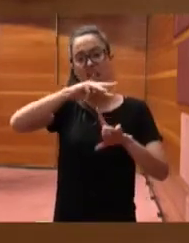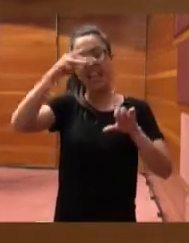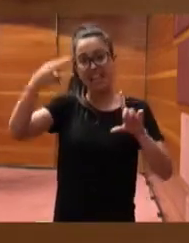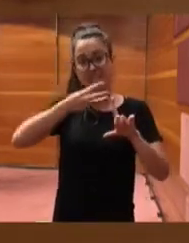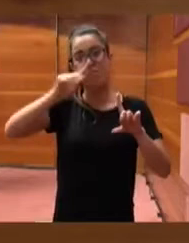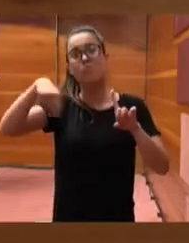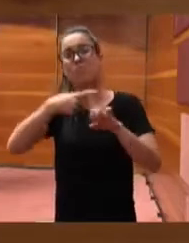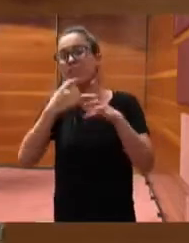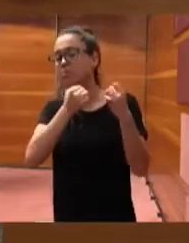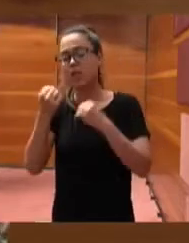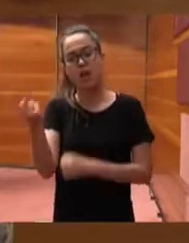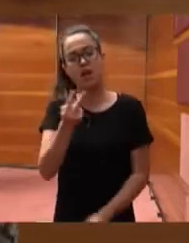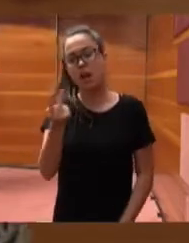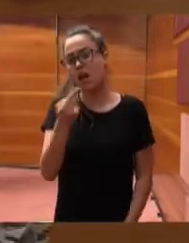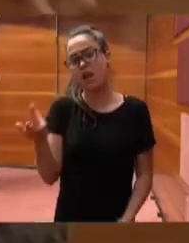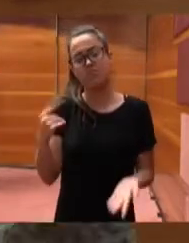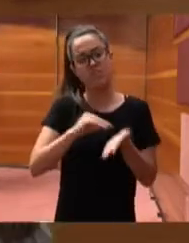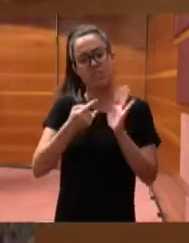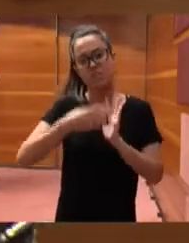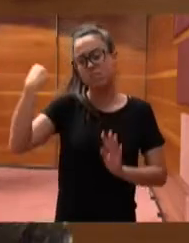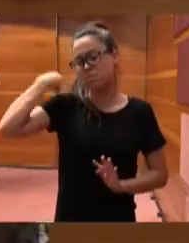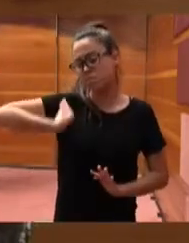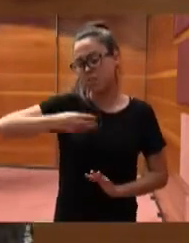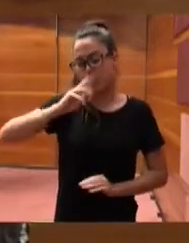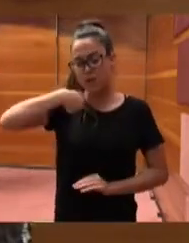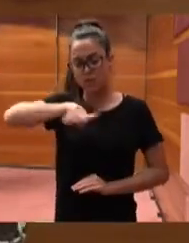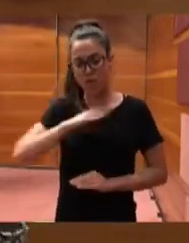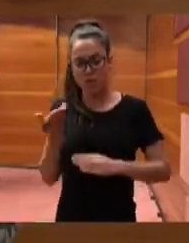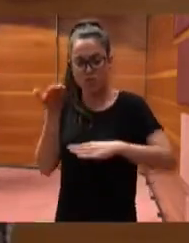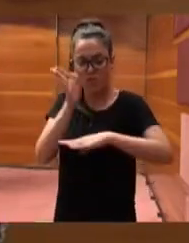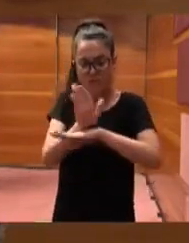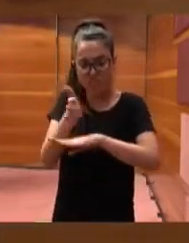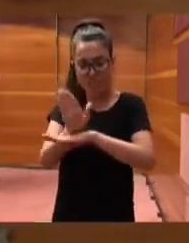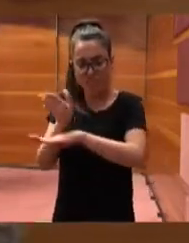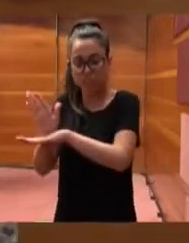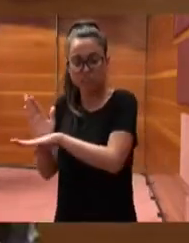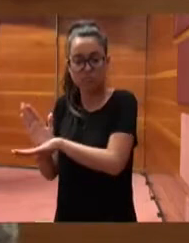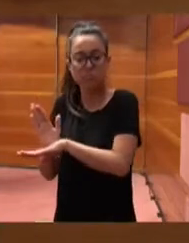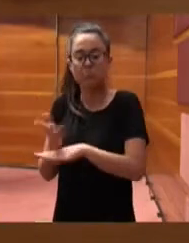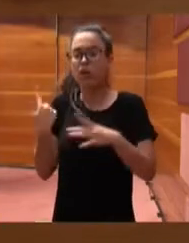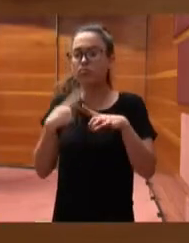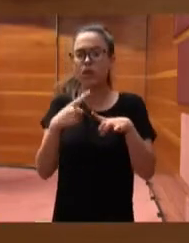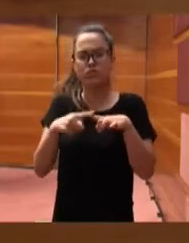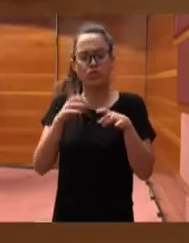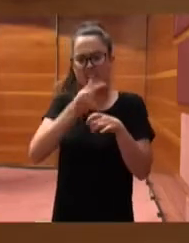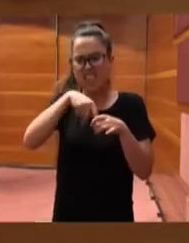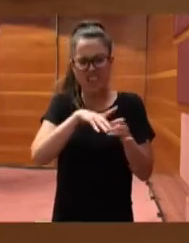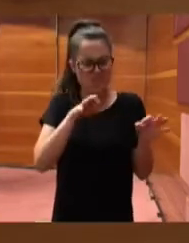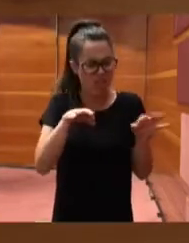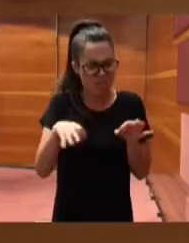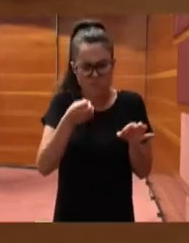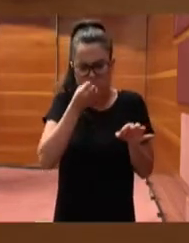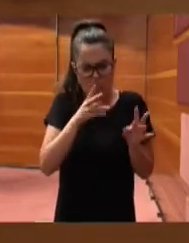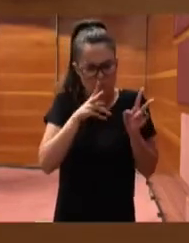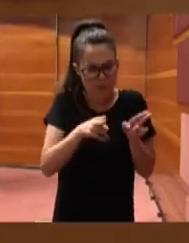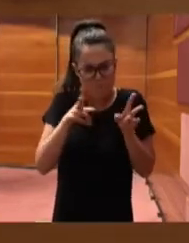la administración. Entonces, ofrecen todo aquello que pueden, muy bien catalogados, lo tienen muy bien